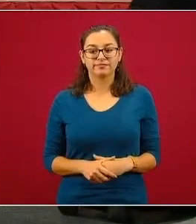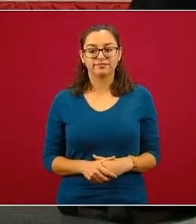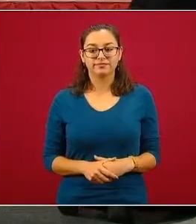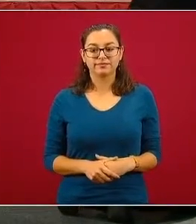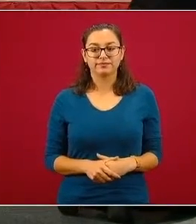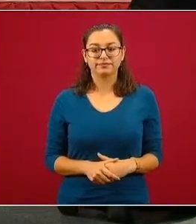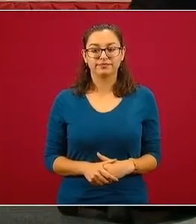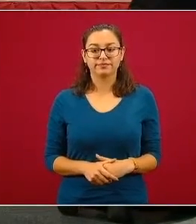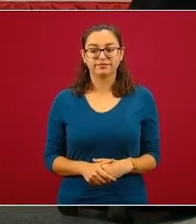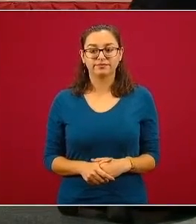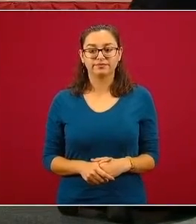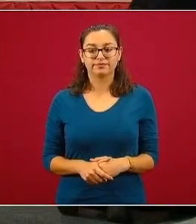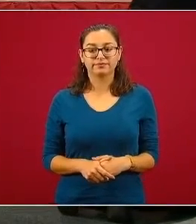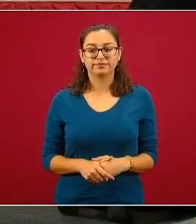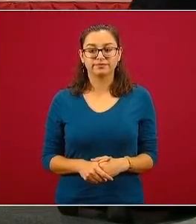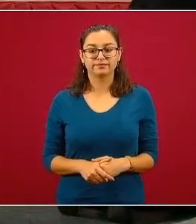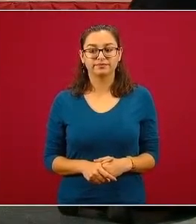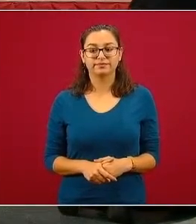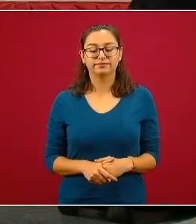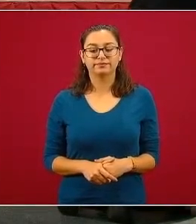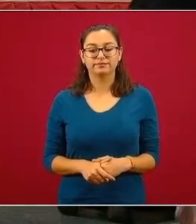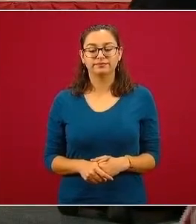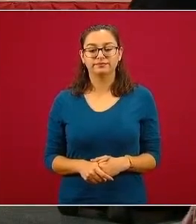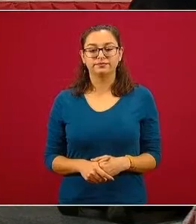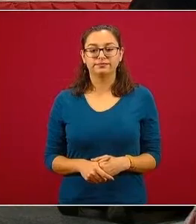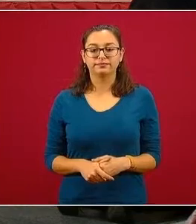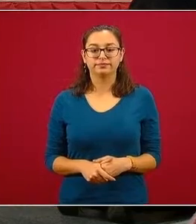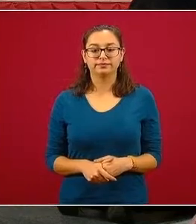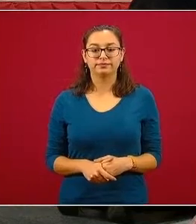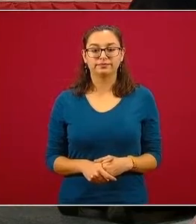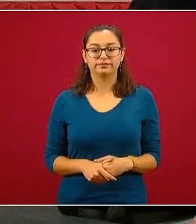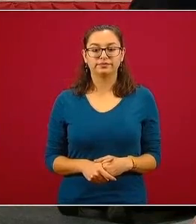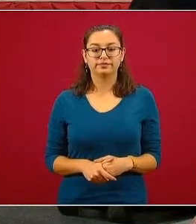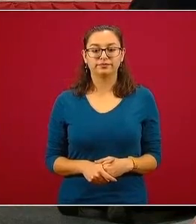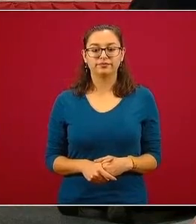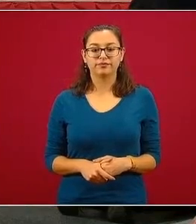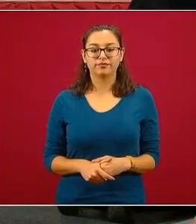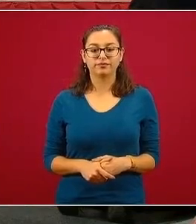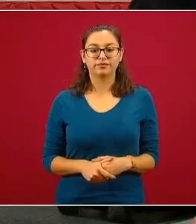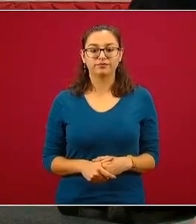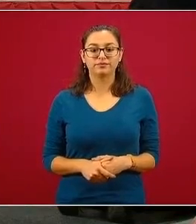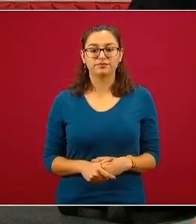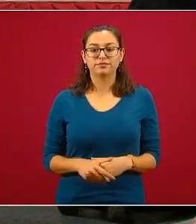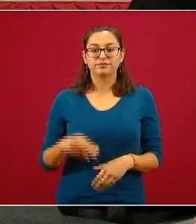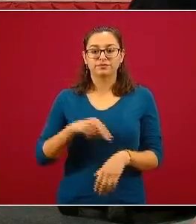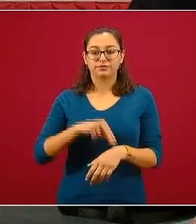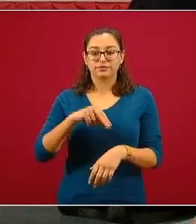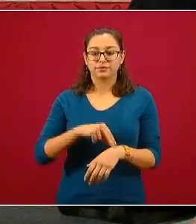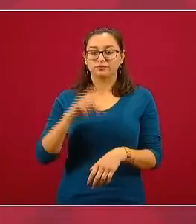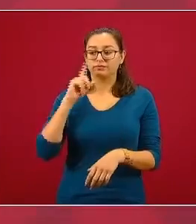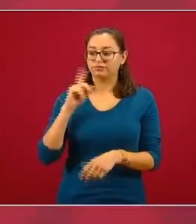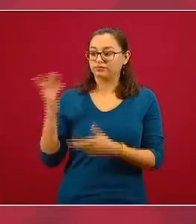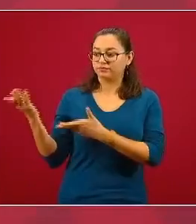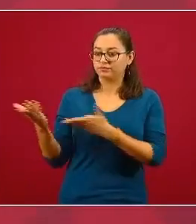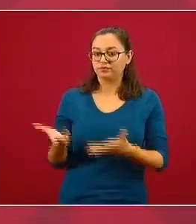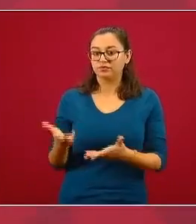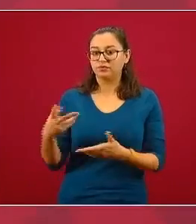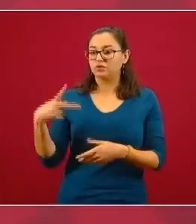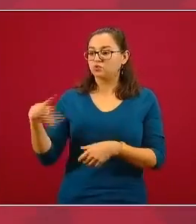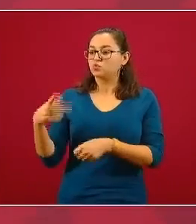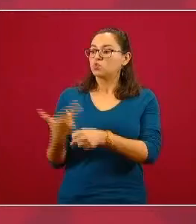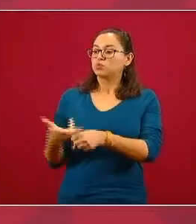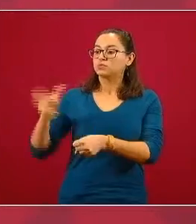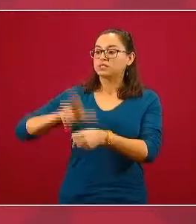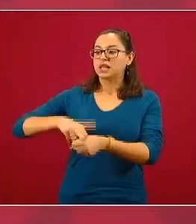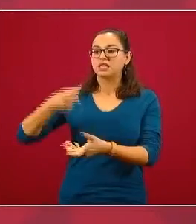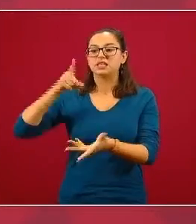Muchísimas gracias. La doctora nos hace el favor de compartirnos la experiencia de este hospital.